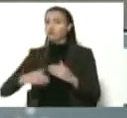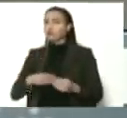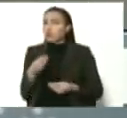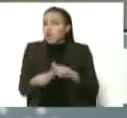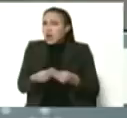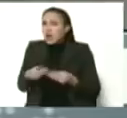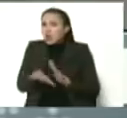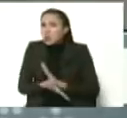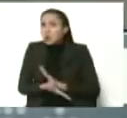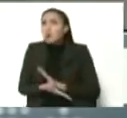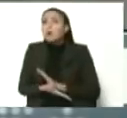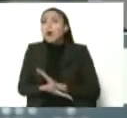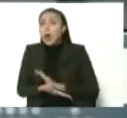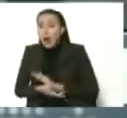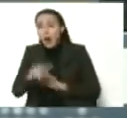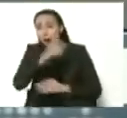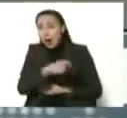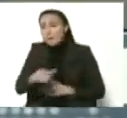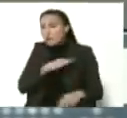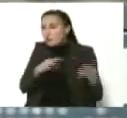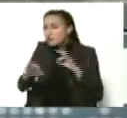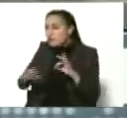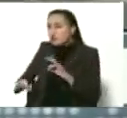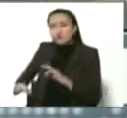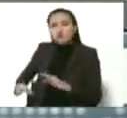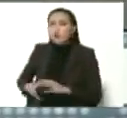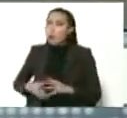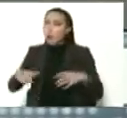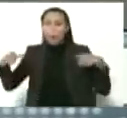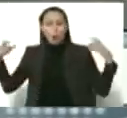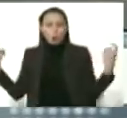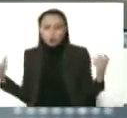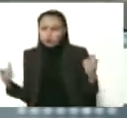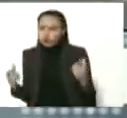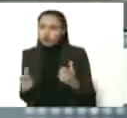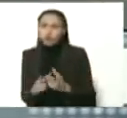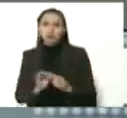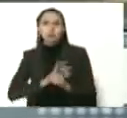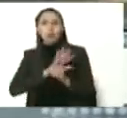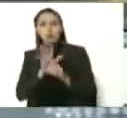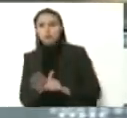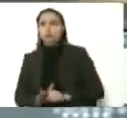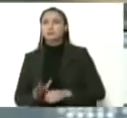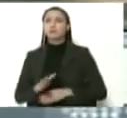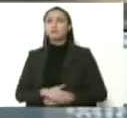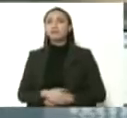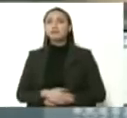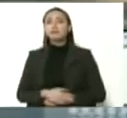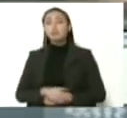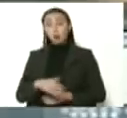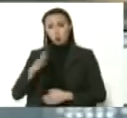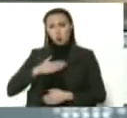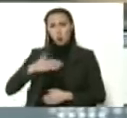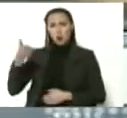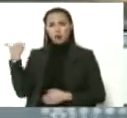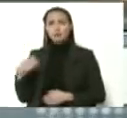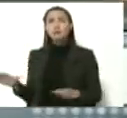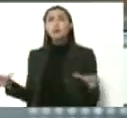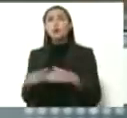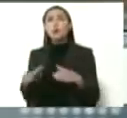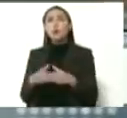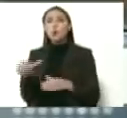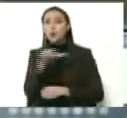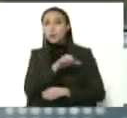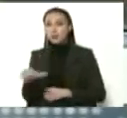cortar cadenas de contagio que no se podrían cortar de otra manera. Yo tuve una reunión esta semana,